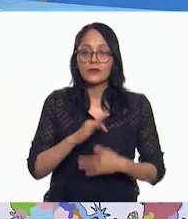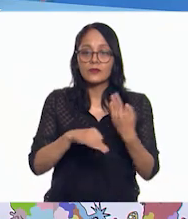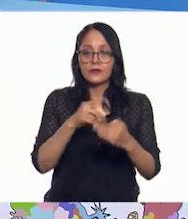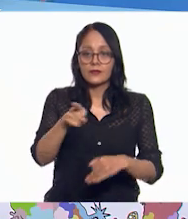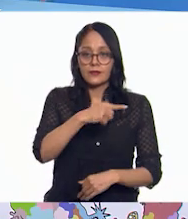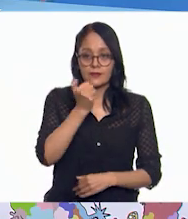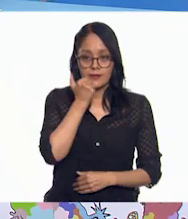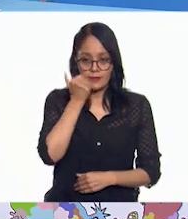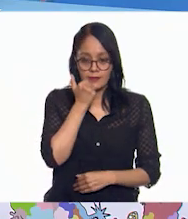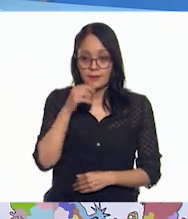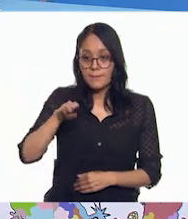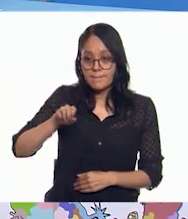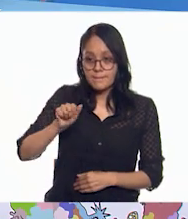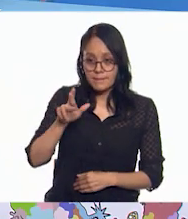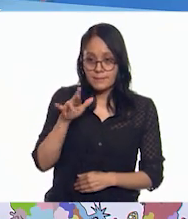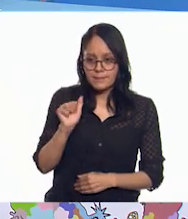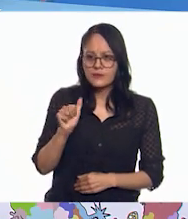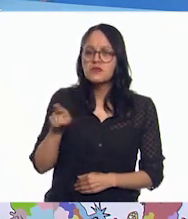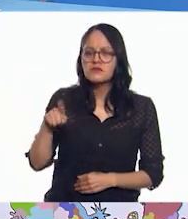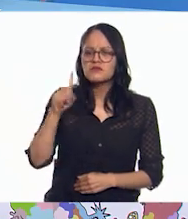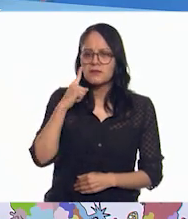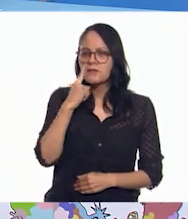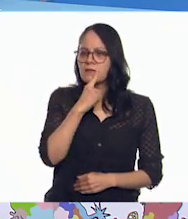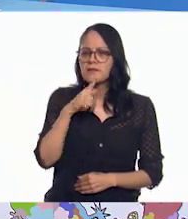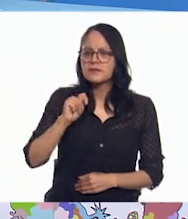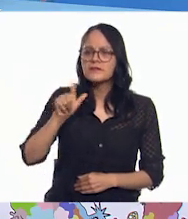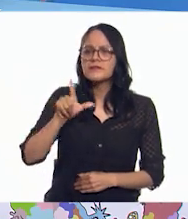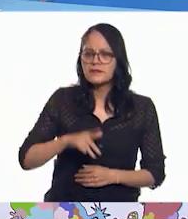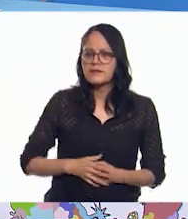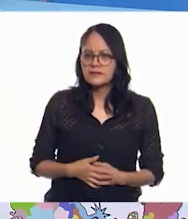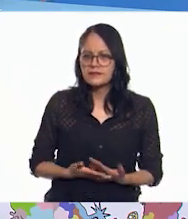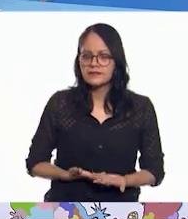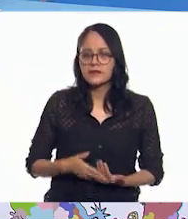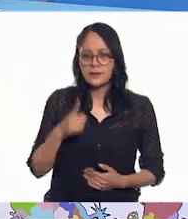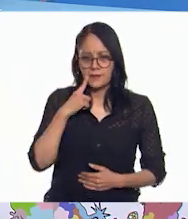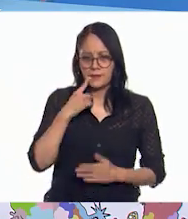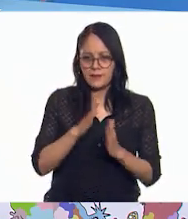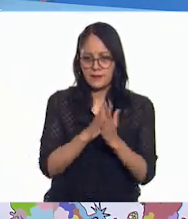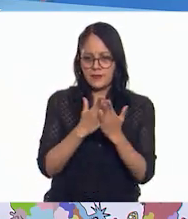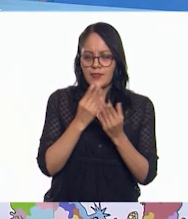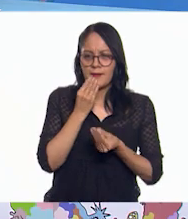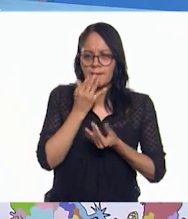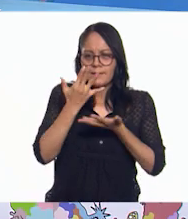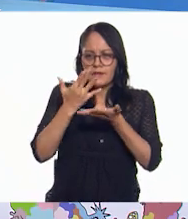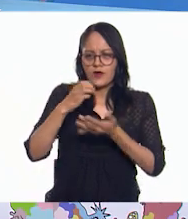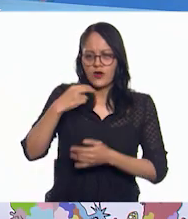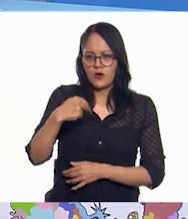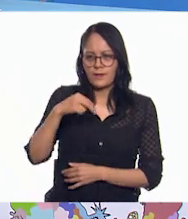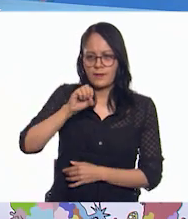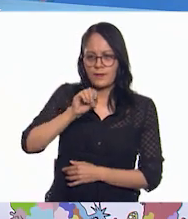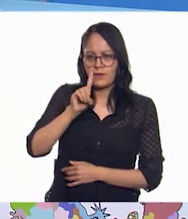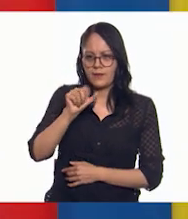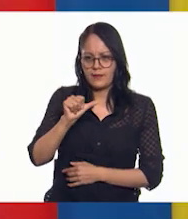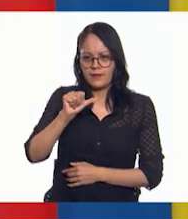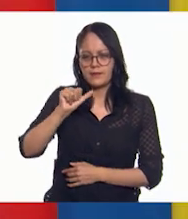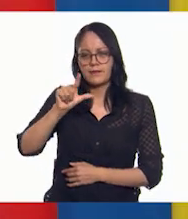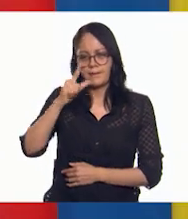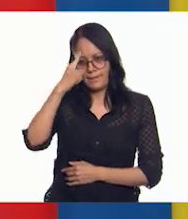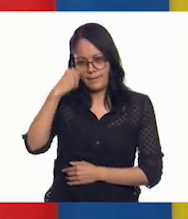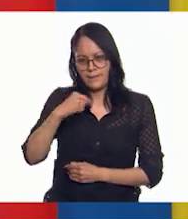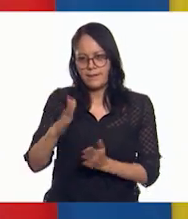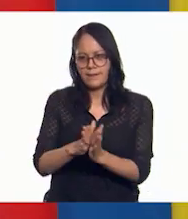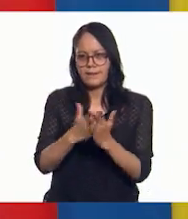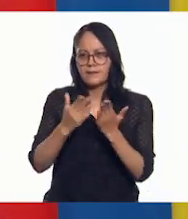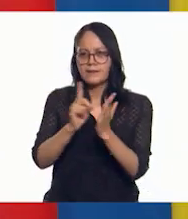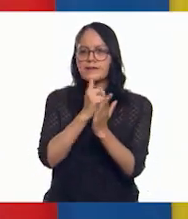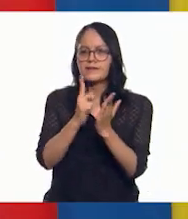casa, María, ¿qué les parece? ¿Qué opinan sobre Oda al Diccionario de Pablo Neruda? Gaby,